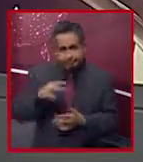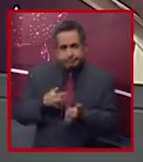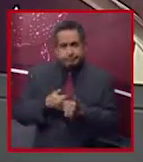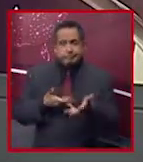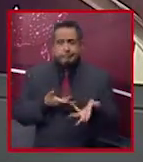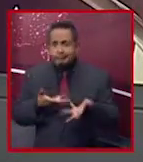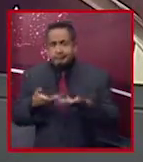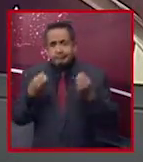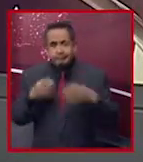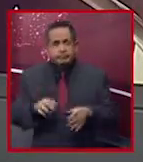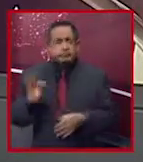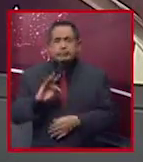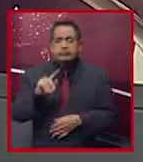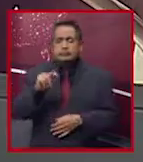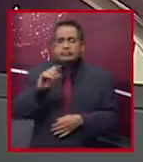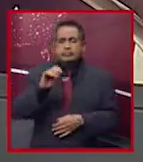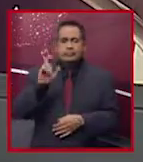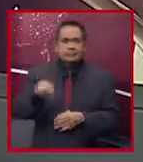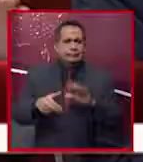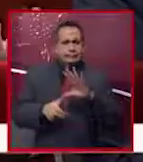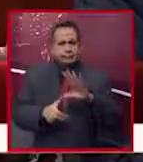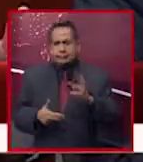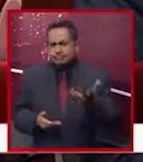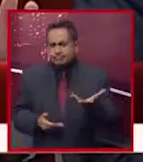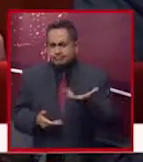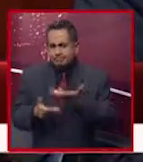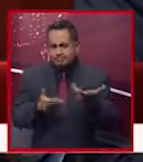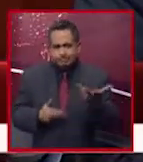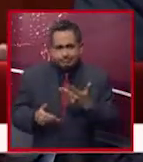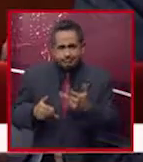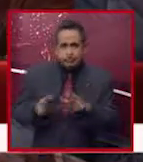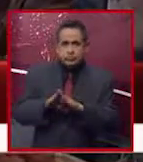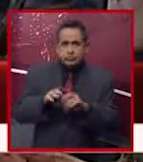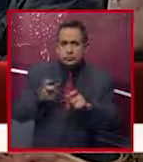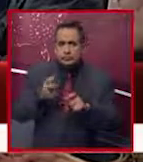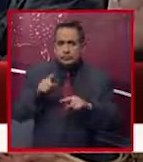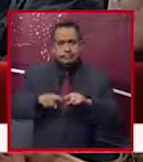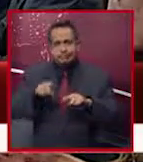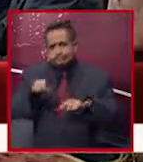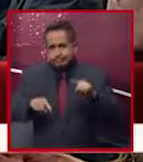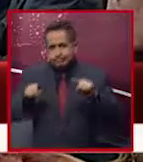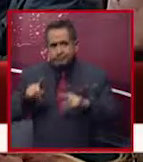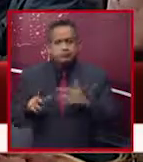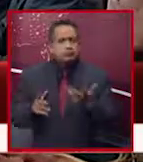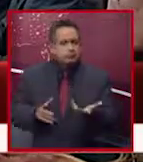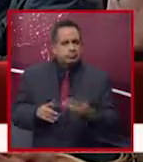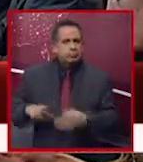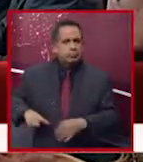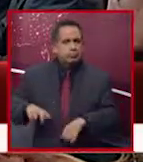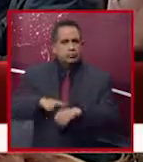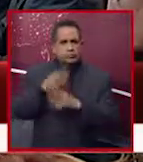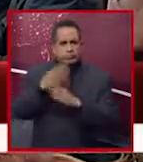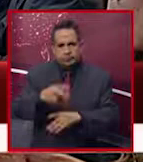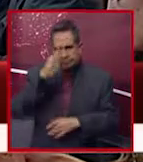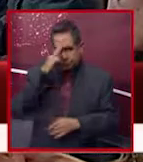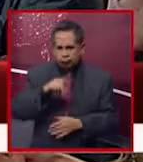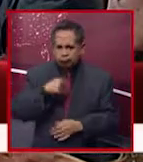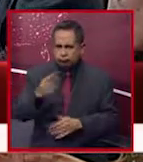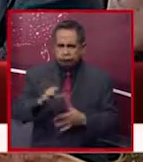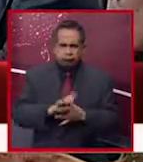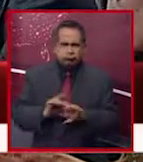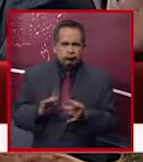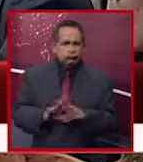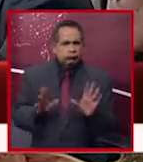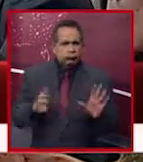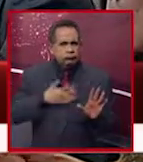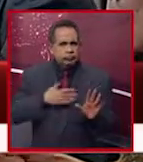renegociación del Tratado de Libre Comercio de América del Norte o los movimientos en los precios que influyan en la inflación, el gobernador del Banco de México